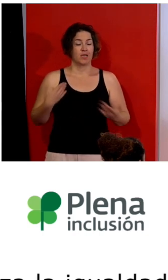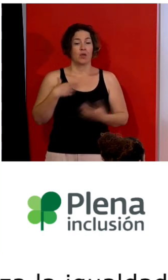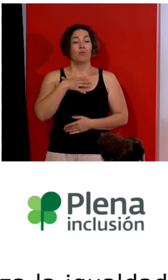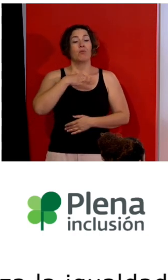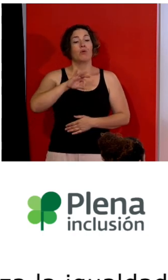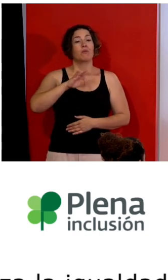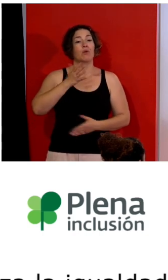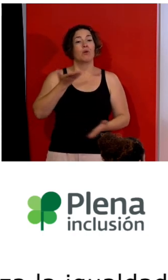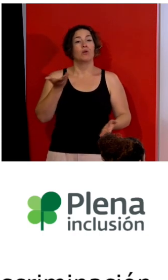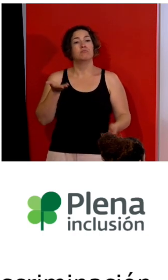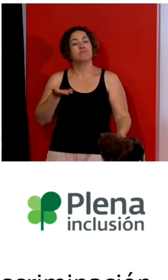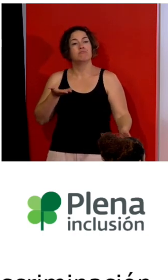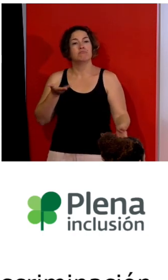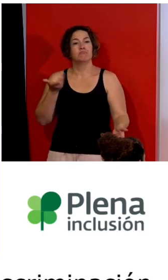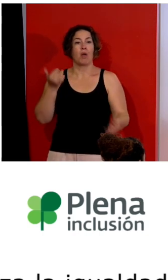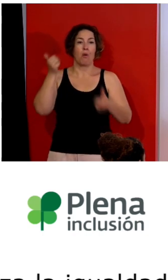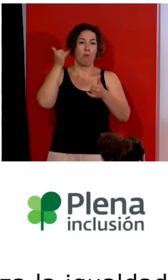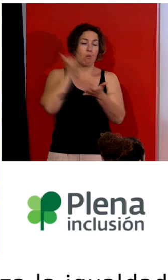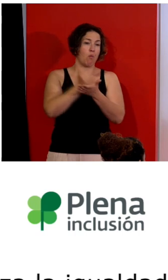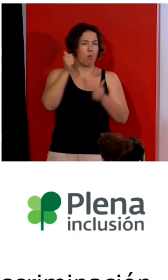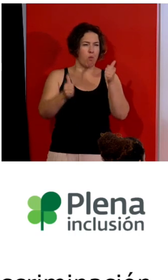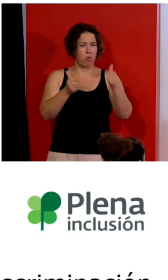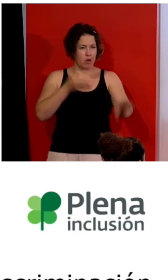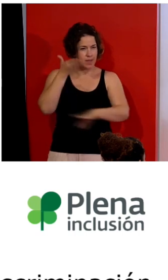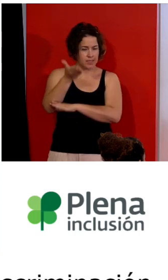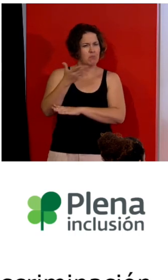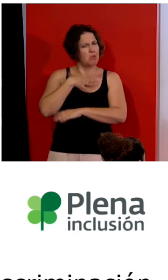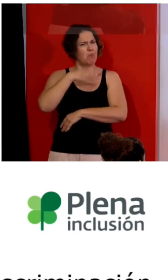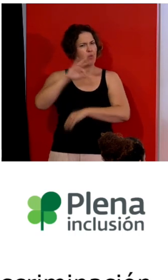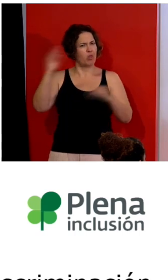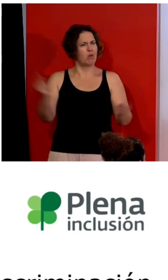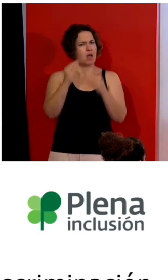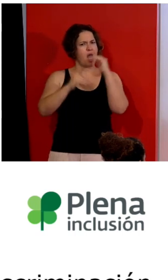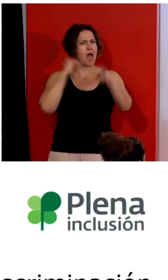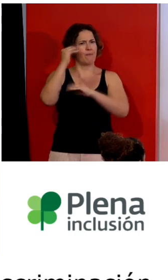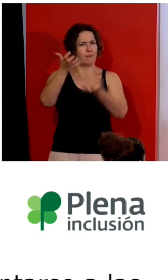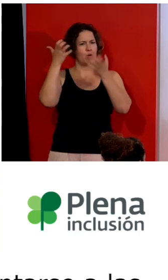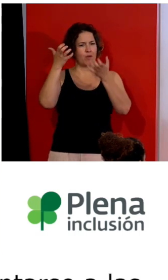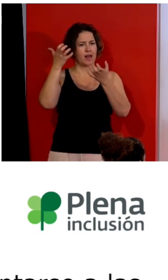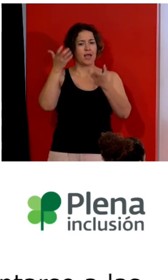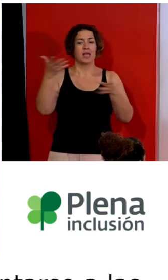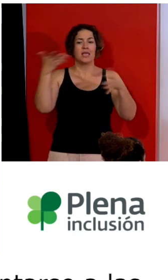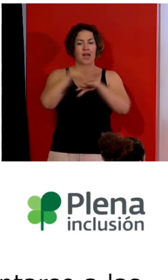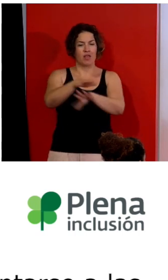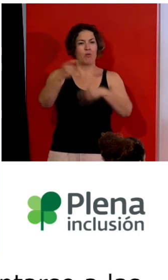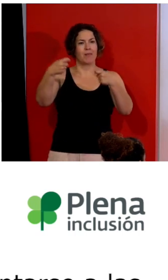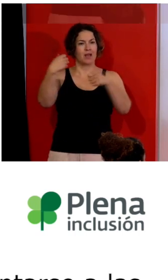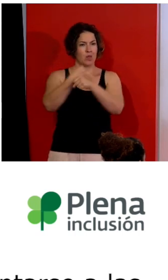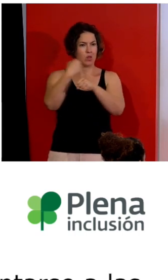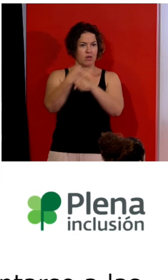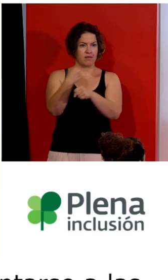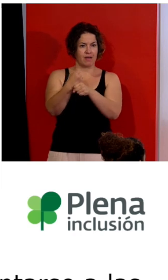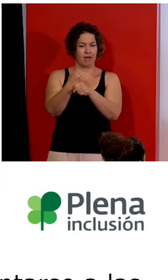posible presentarse a las pruebas con garantías de superarlas y se promueve su integración en el mercado de trabajo